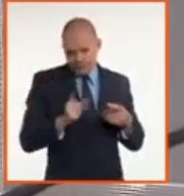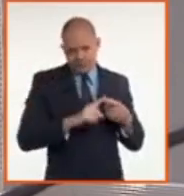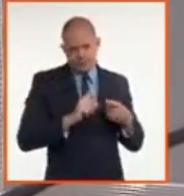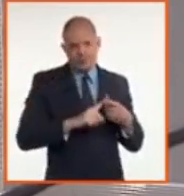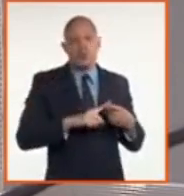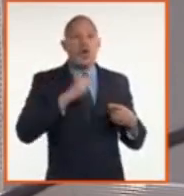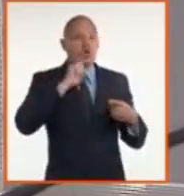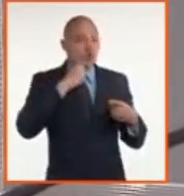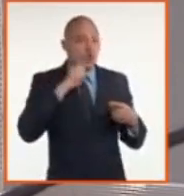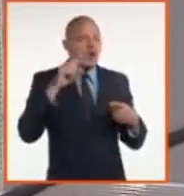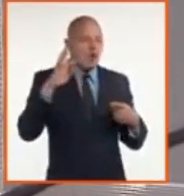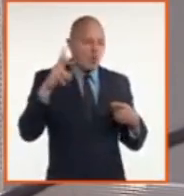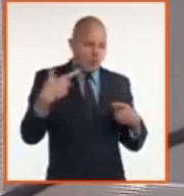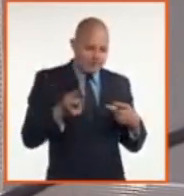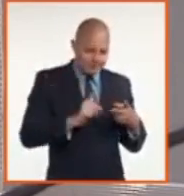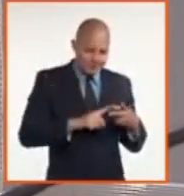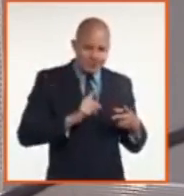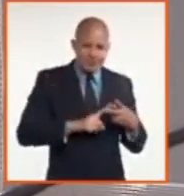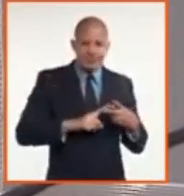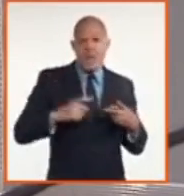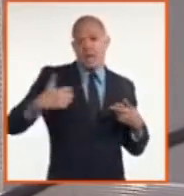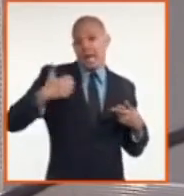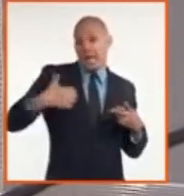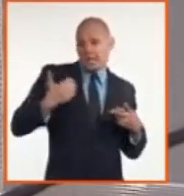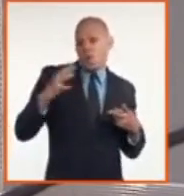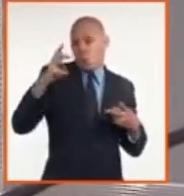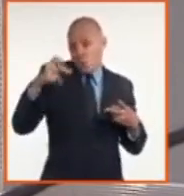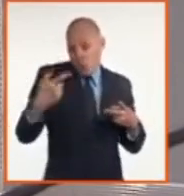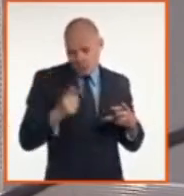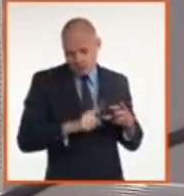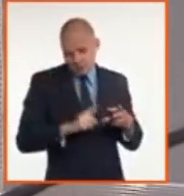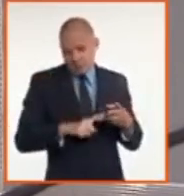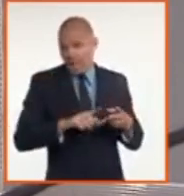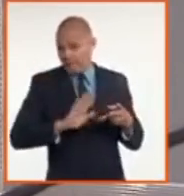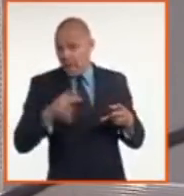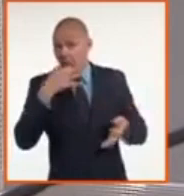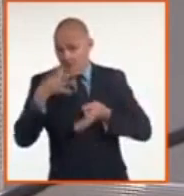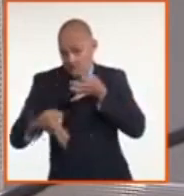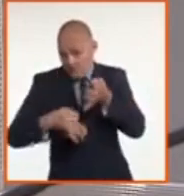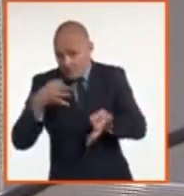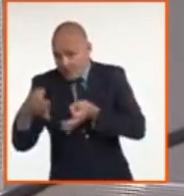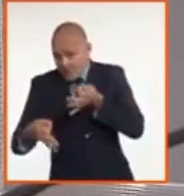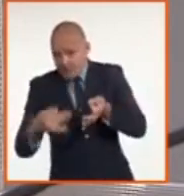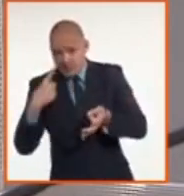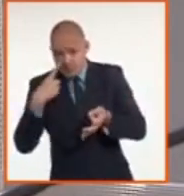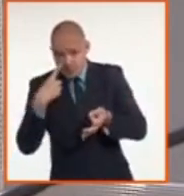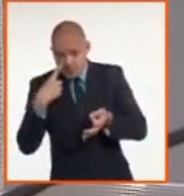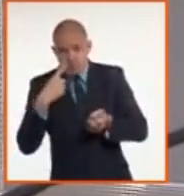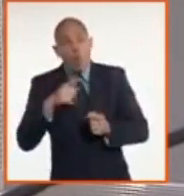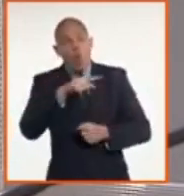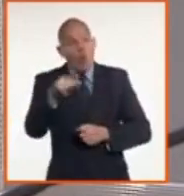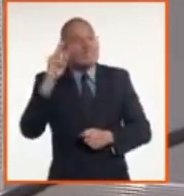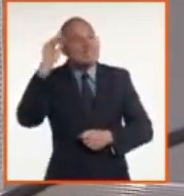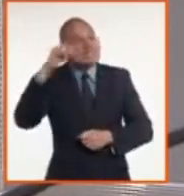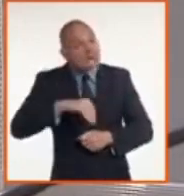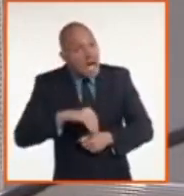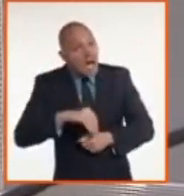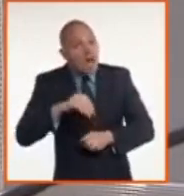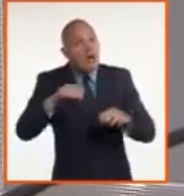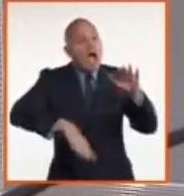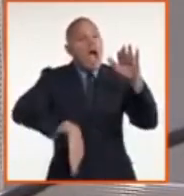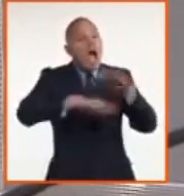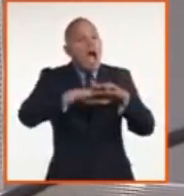esta cantidad de divisas como es un límite de 100 dólares o su equivalente como